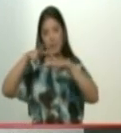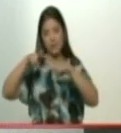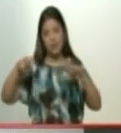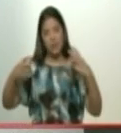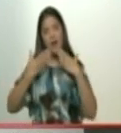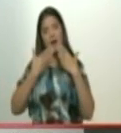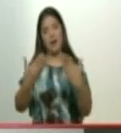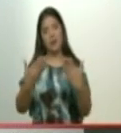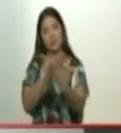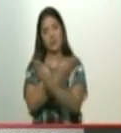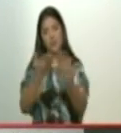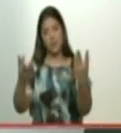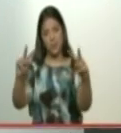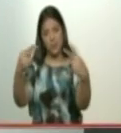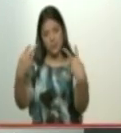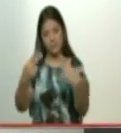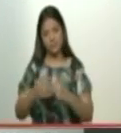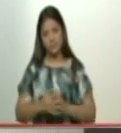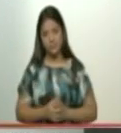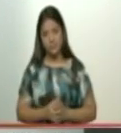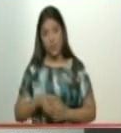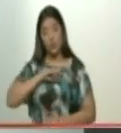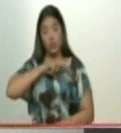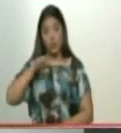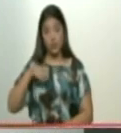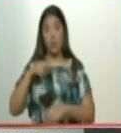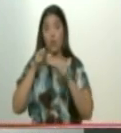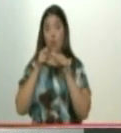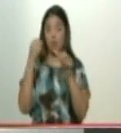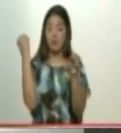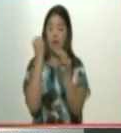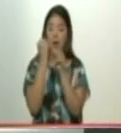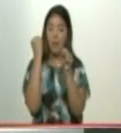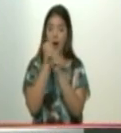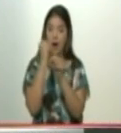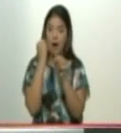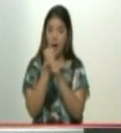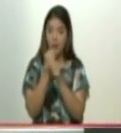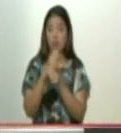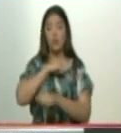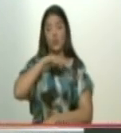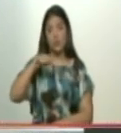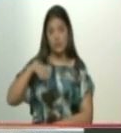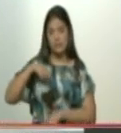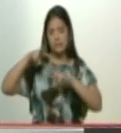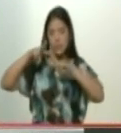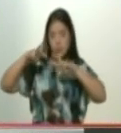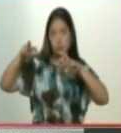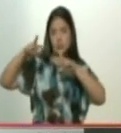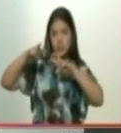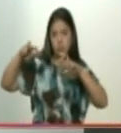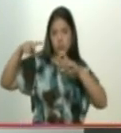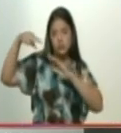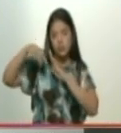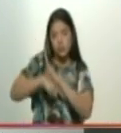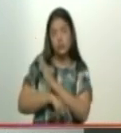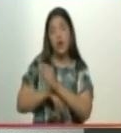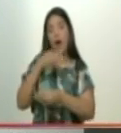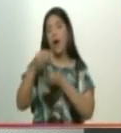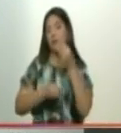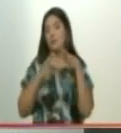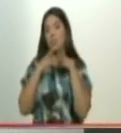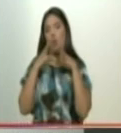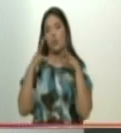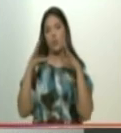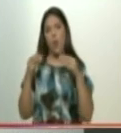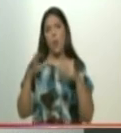Muchas gracias por su atención. Nosotros seguiremos trabajando, nosotros seguiremos investigando y haciendo lo que tenemos que hacer